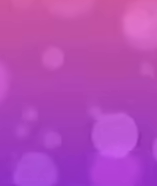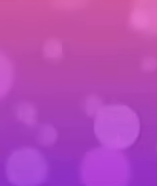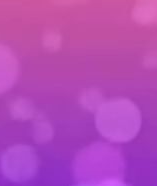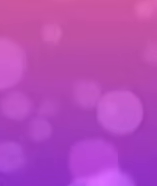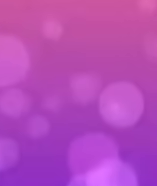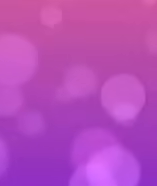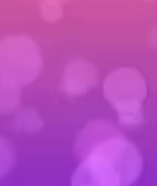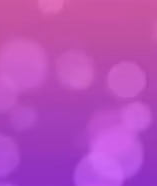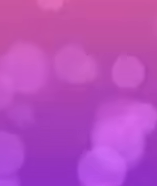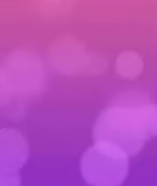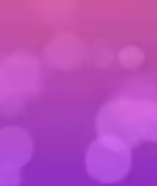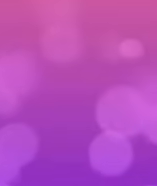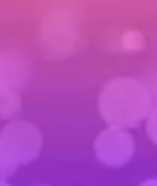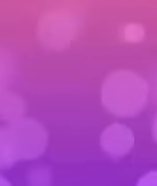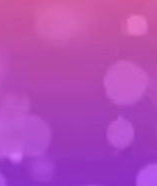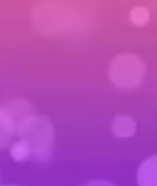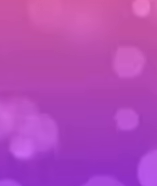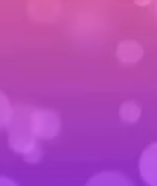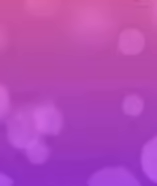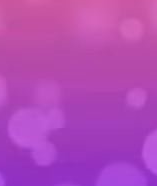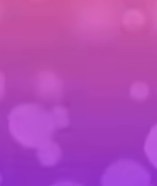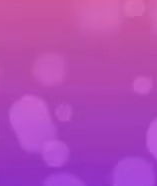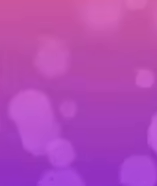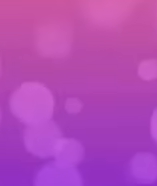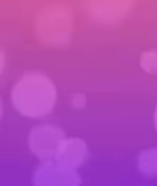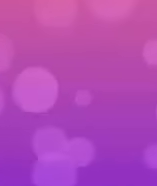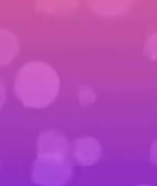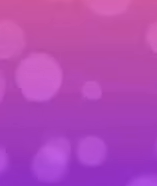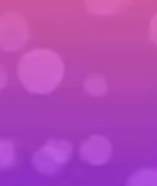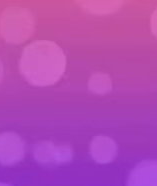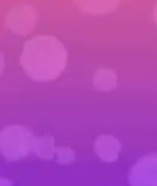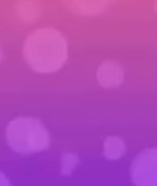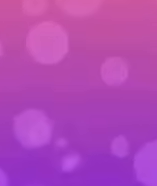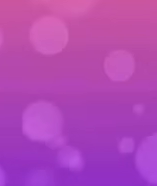¡Ay, qué bonito! Yo me gané la Loto.